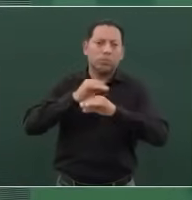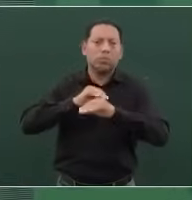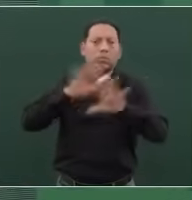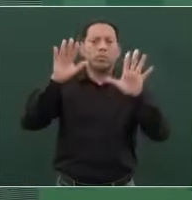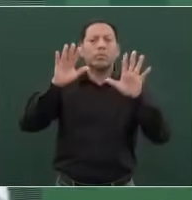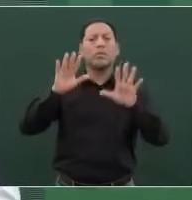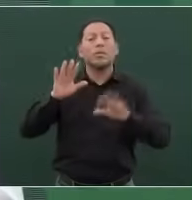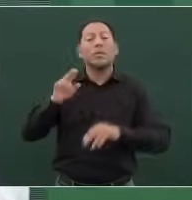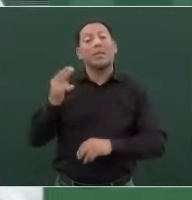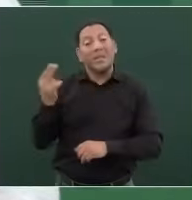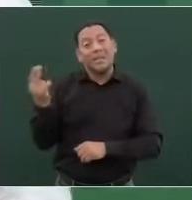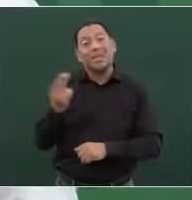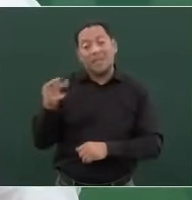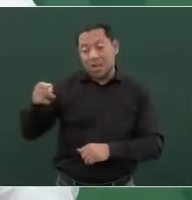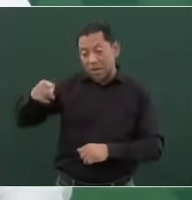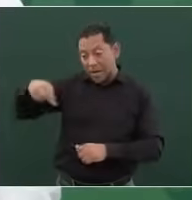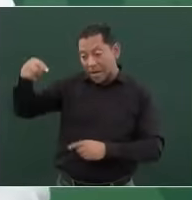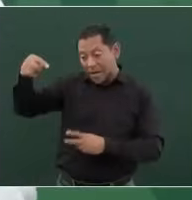deben de